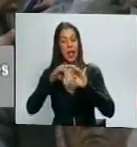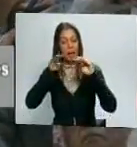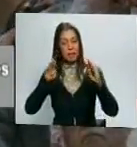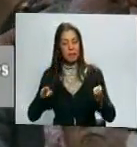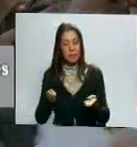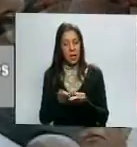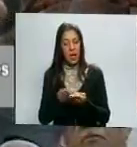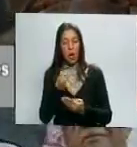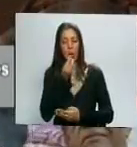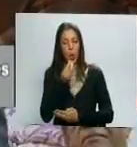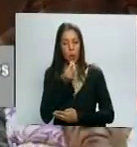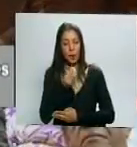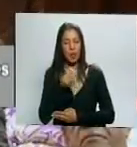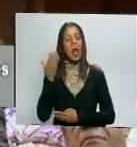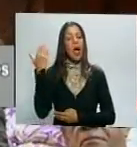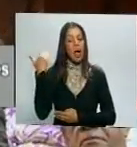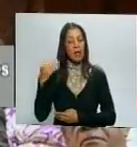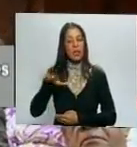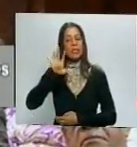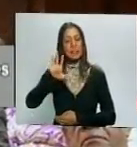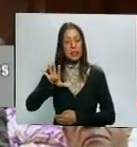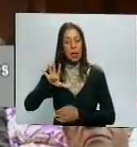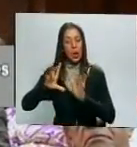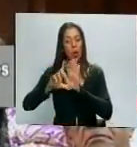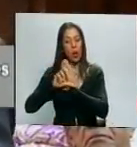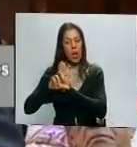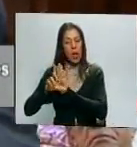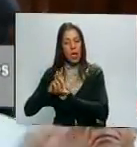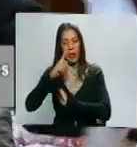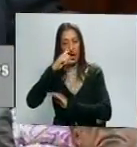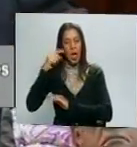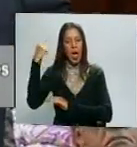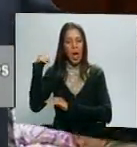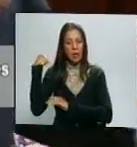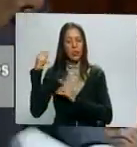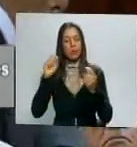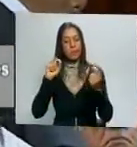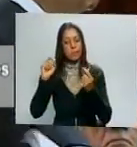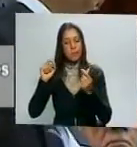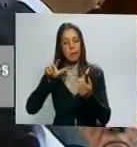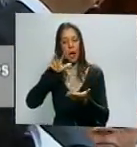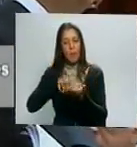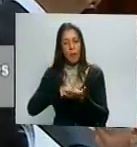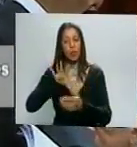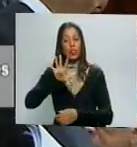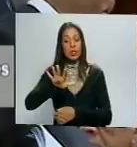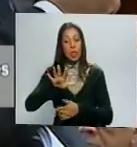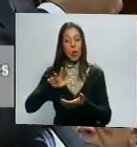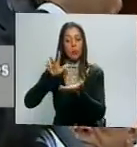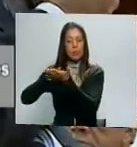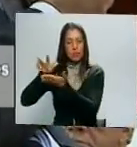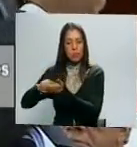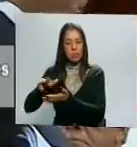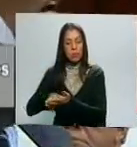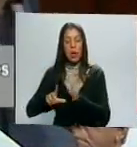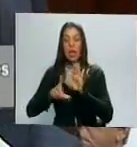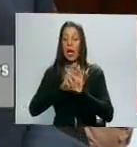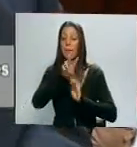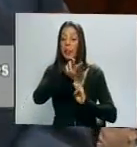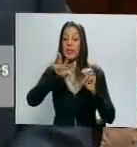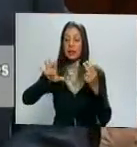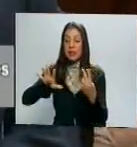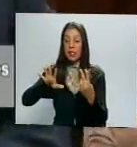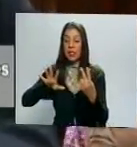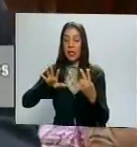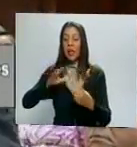Aprobamos 5 leyes en el año pasado, la última el 27 de diciembre, la ley constitucional